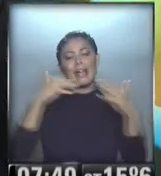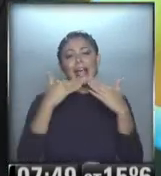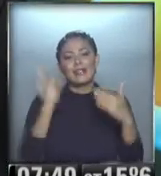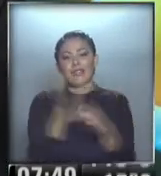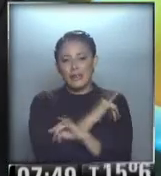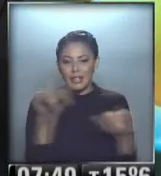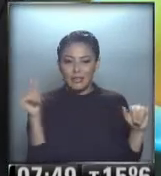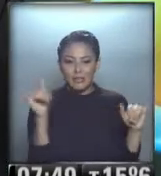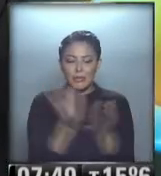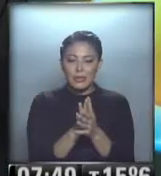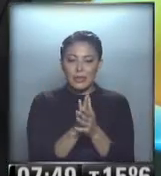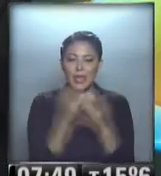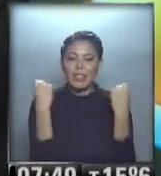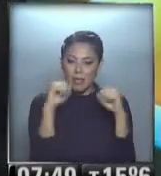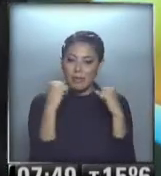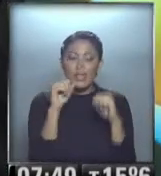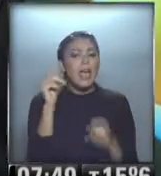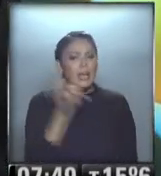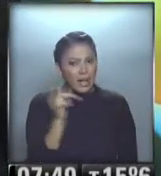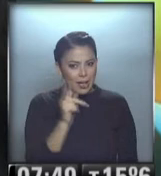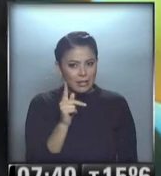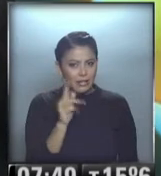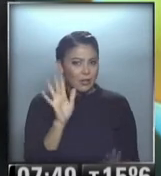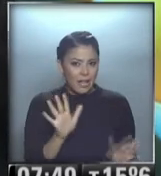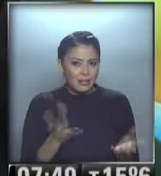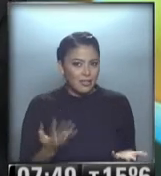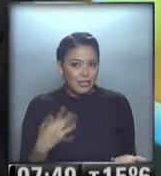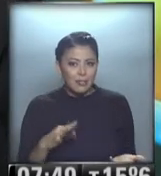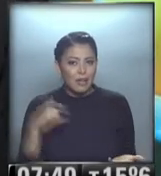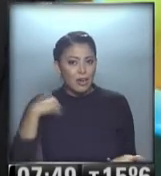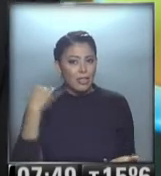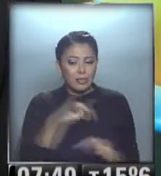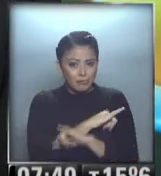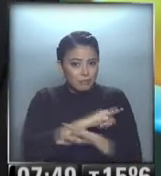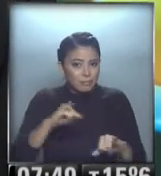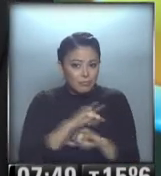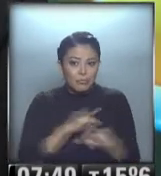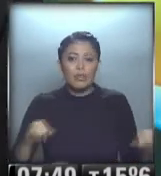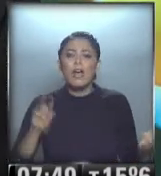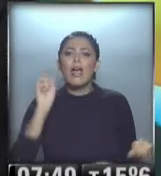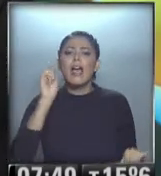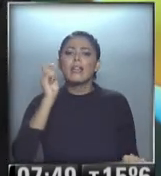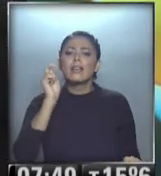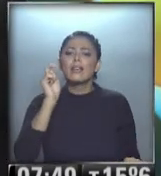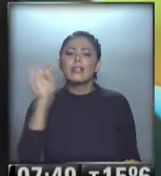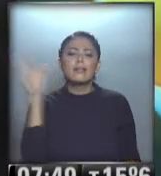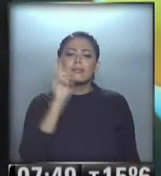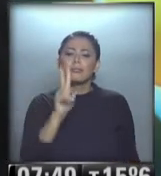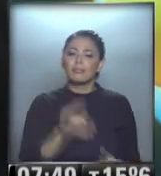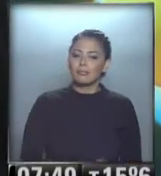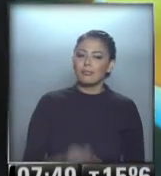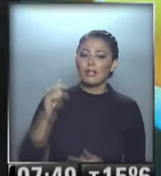la información del deporte. Y Cari, no podía ser de otra manera, nos tenemos que ir al corte. Pero ¿con quién nos vamos a ir al corte, Cari?